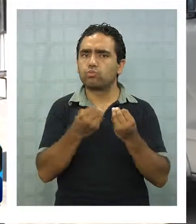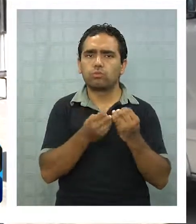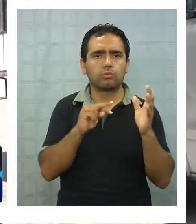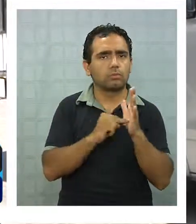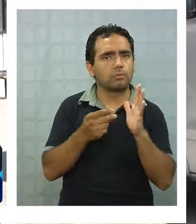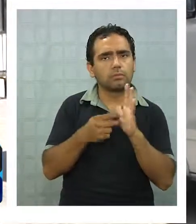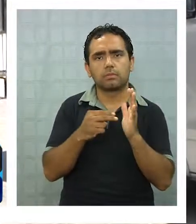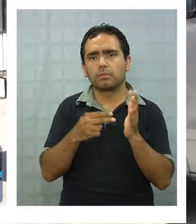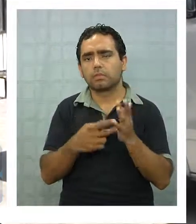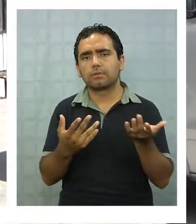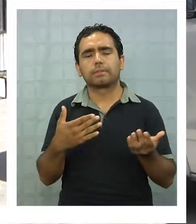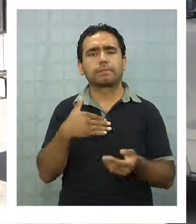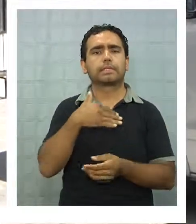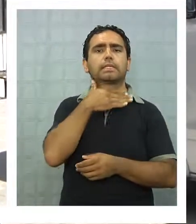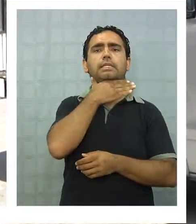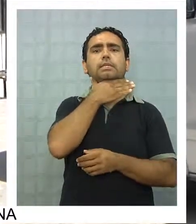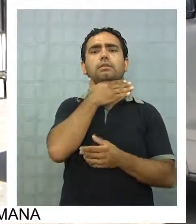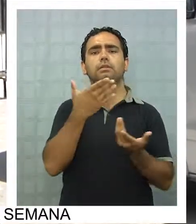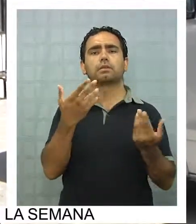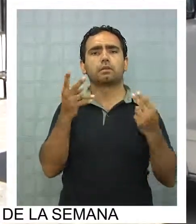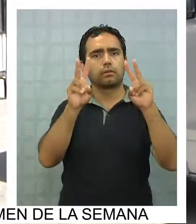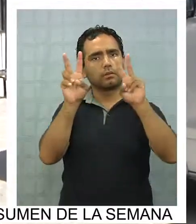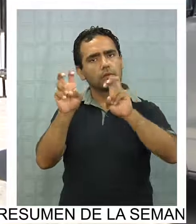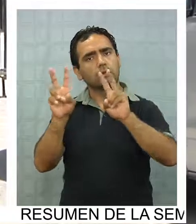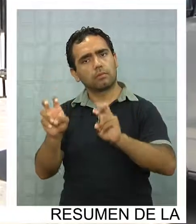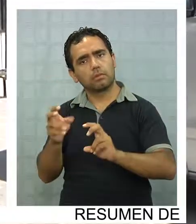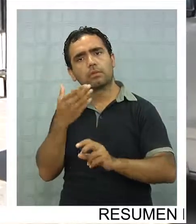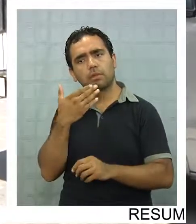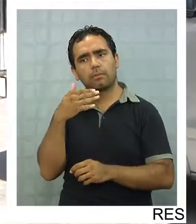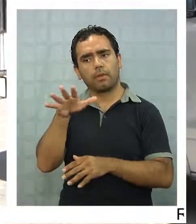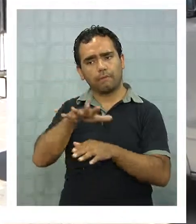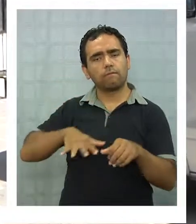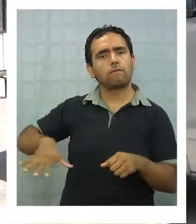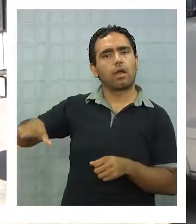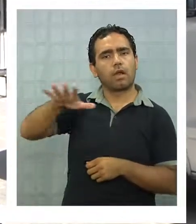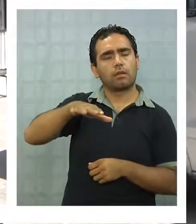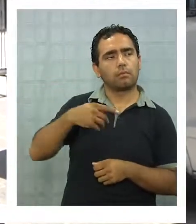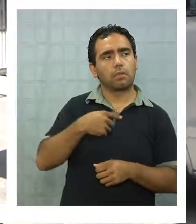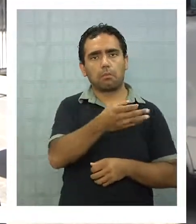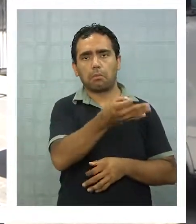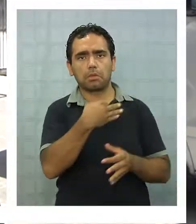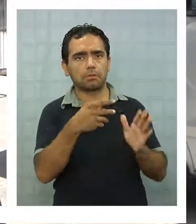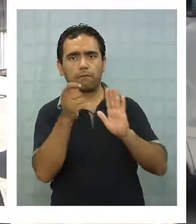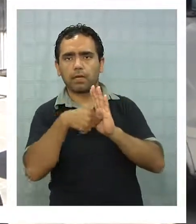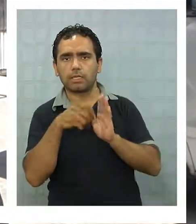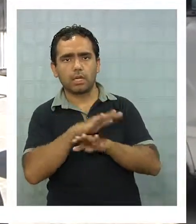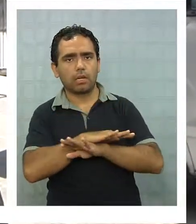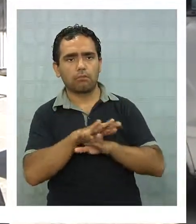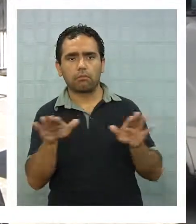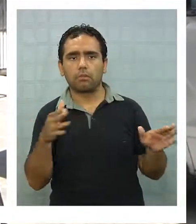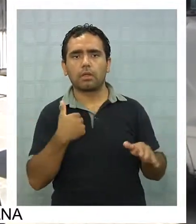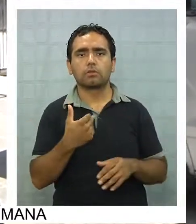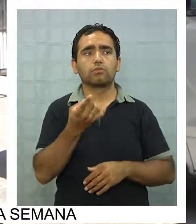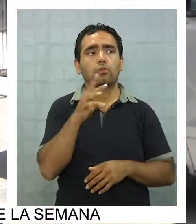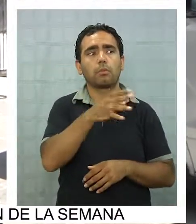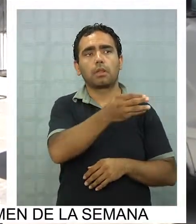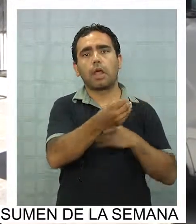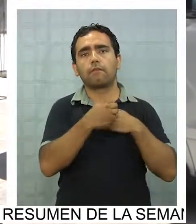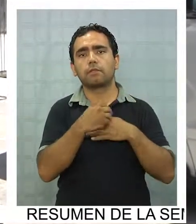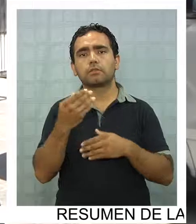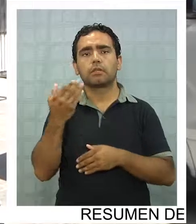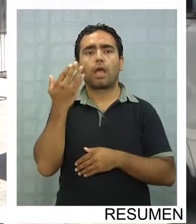nos están agobiando dentro del barrio, y temas que se van a tratar dentro del barrio, pero no nos dieron fecha culmina ni nada, solamente nos dijeron que en abril